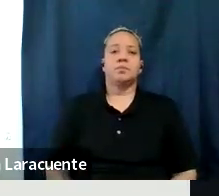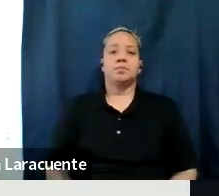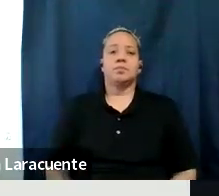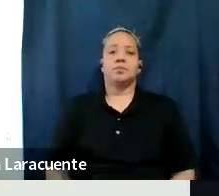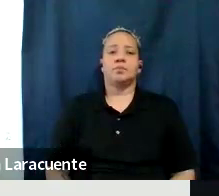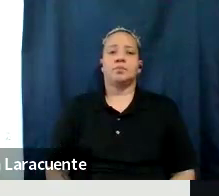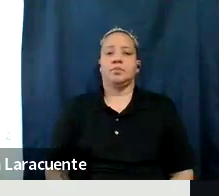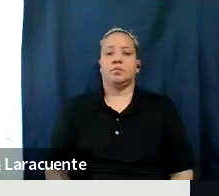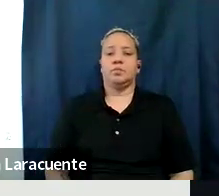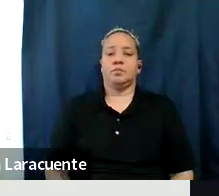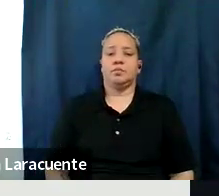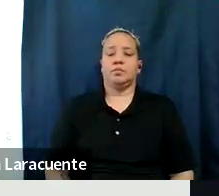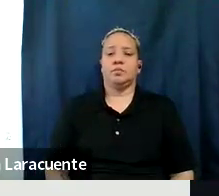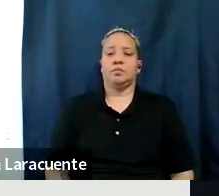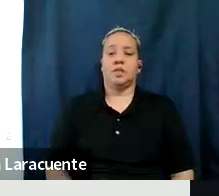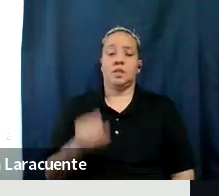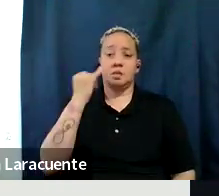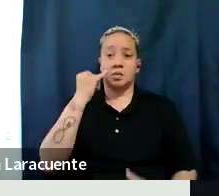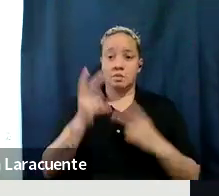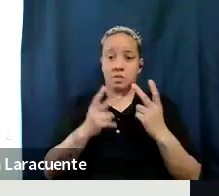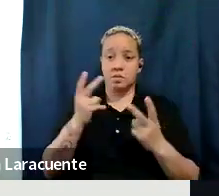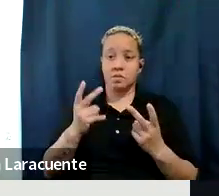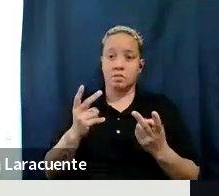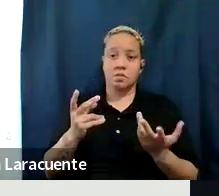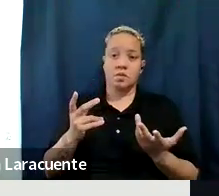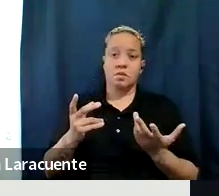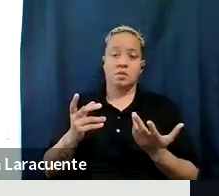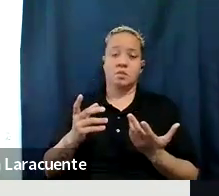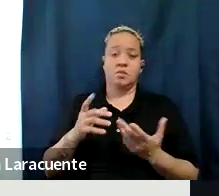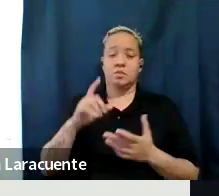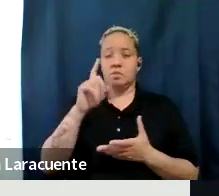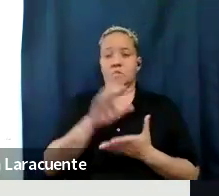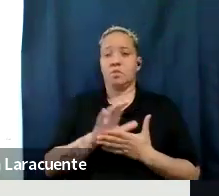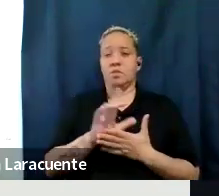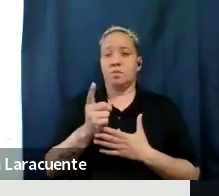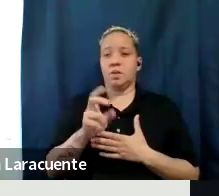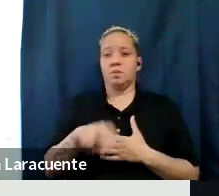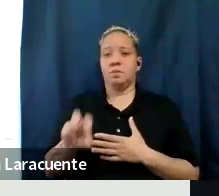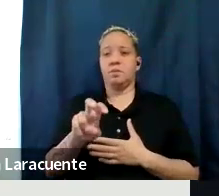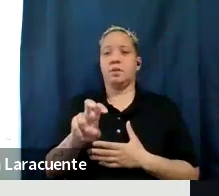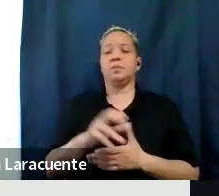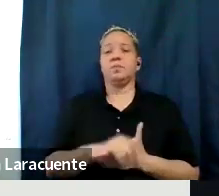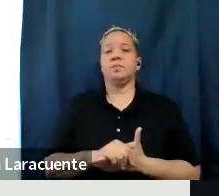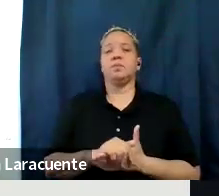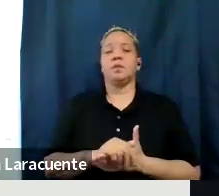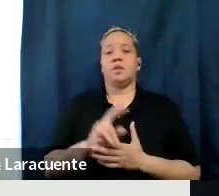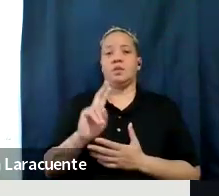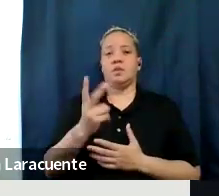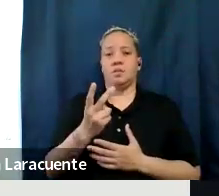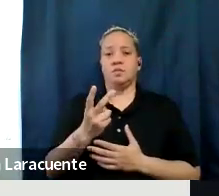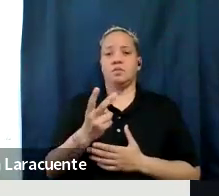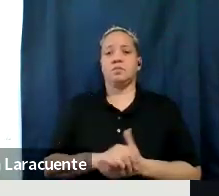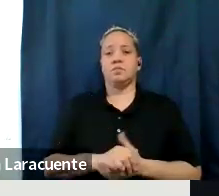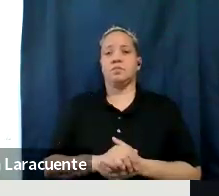Pues si lo llegaron a visitar, creo que no fue en el primer viaje. En todo caso, sería en el segundo viaje.